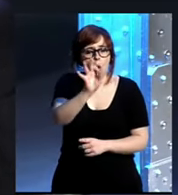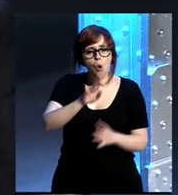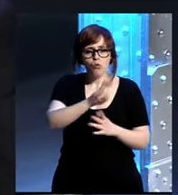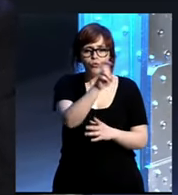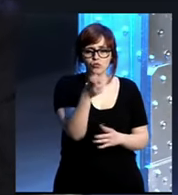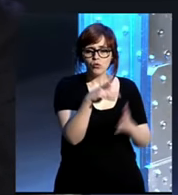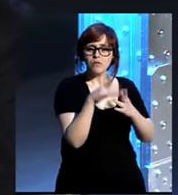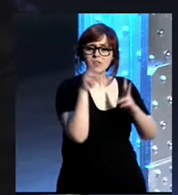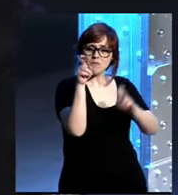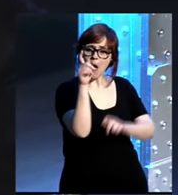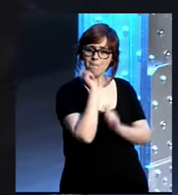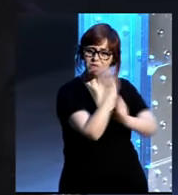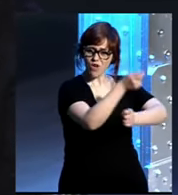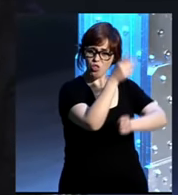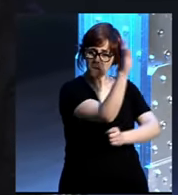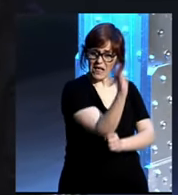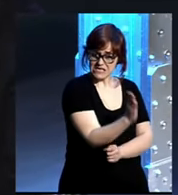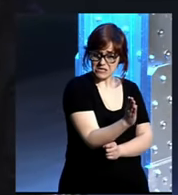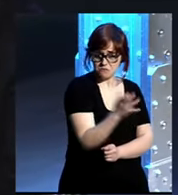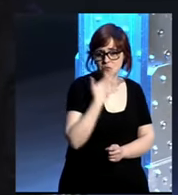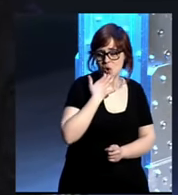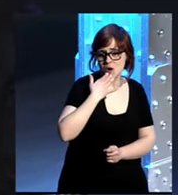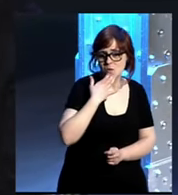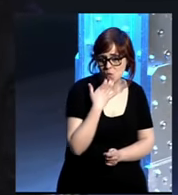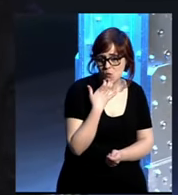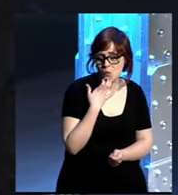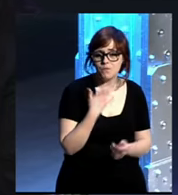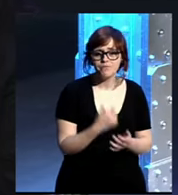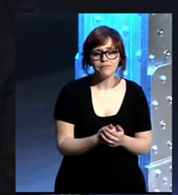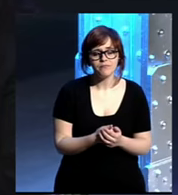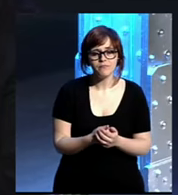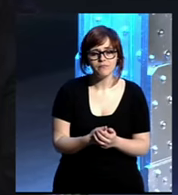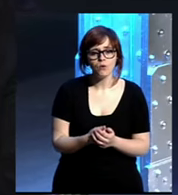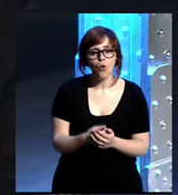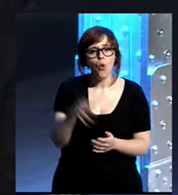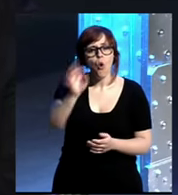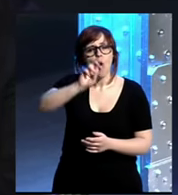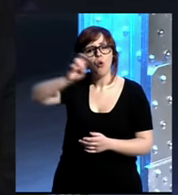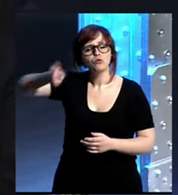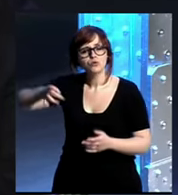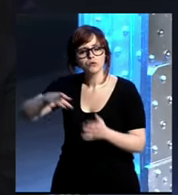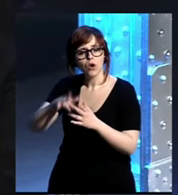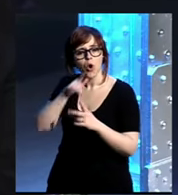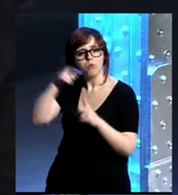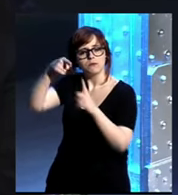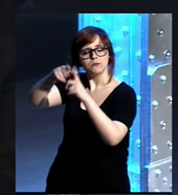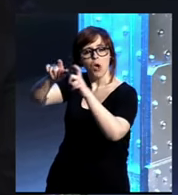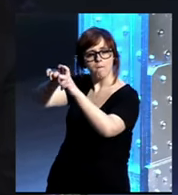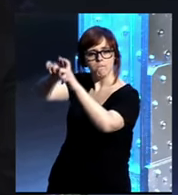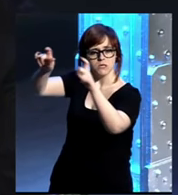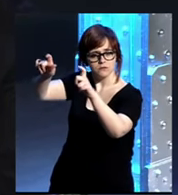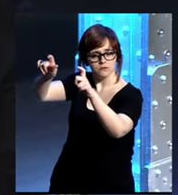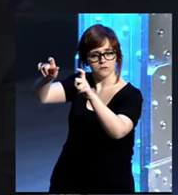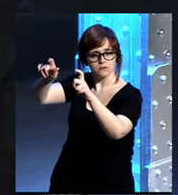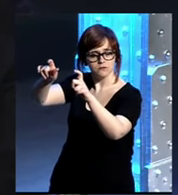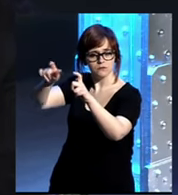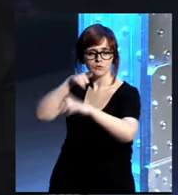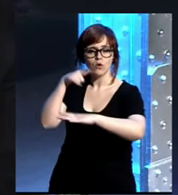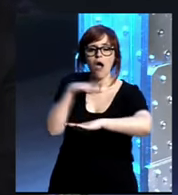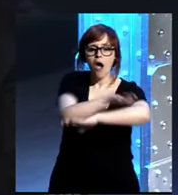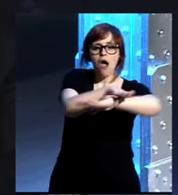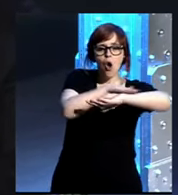¿qué le pide la compañía? Primero, que sean planteados como una empresa. Es empresa, con órganos de gobiernos de